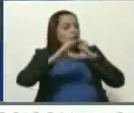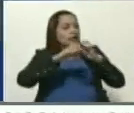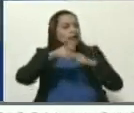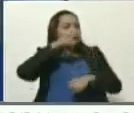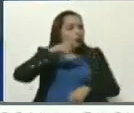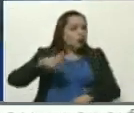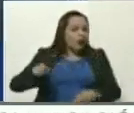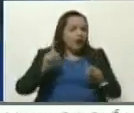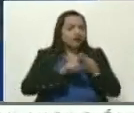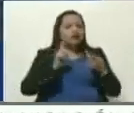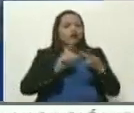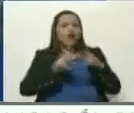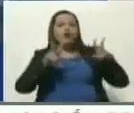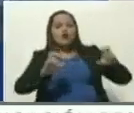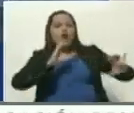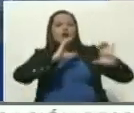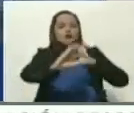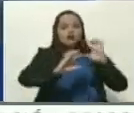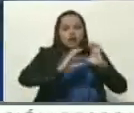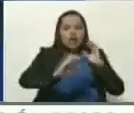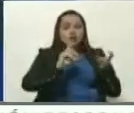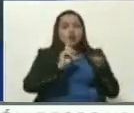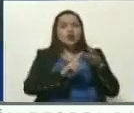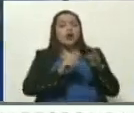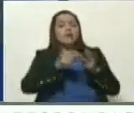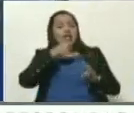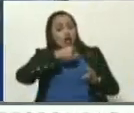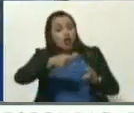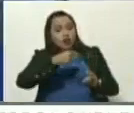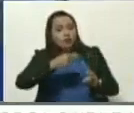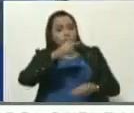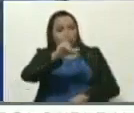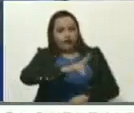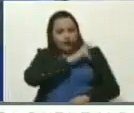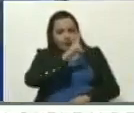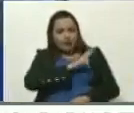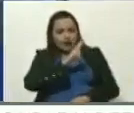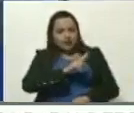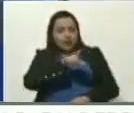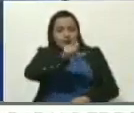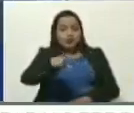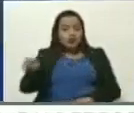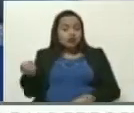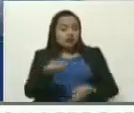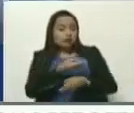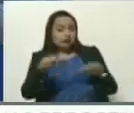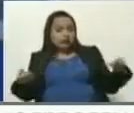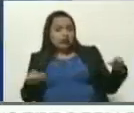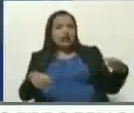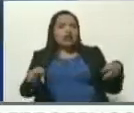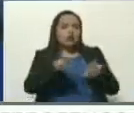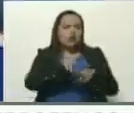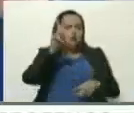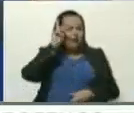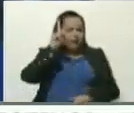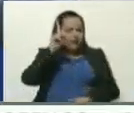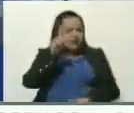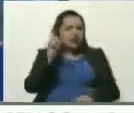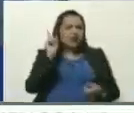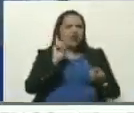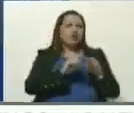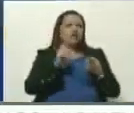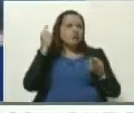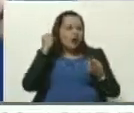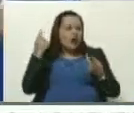popular, alternativa y de periodismo? Plagado de figuras extraordinarias como la profesora Cristina, Desiree Santos